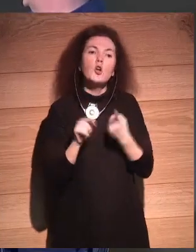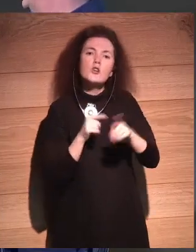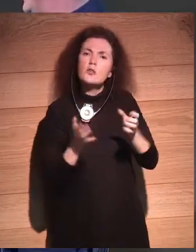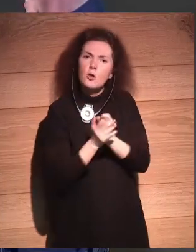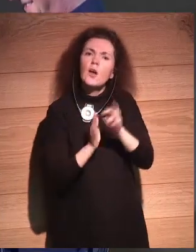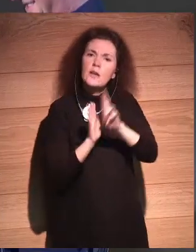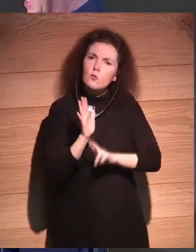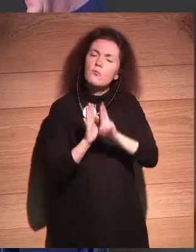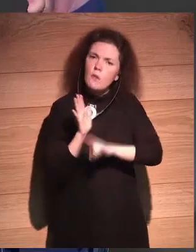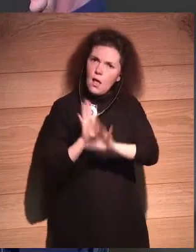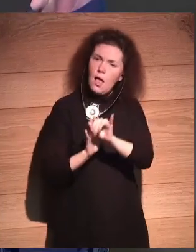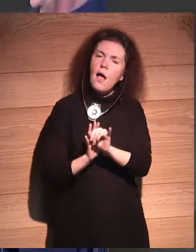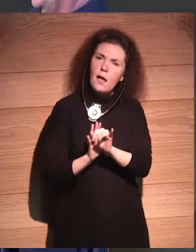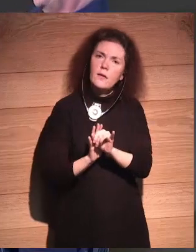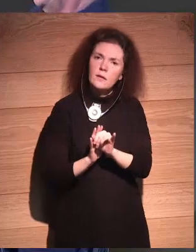regula.